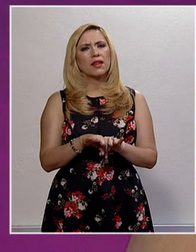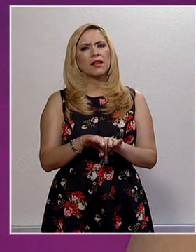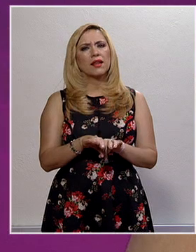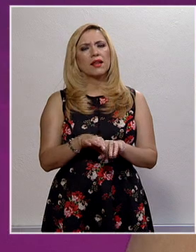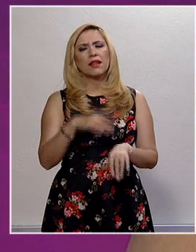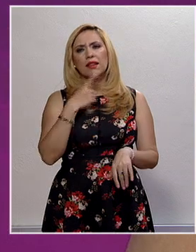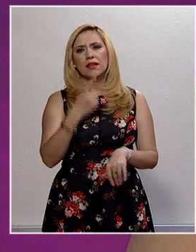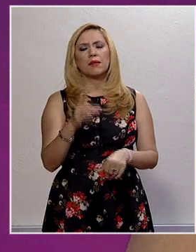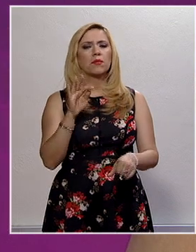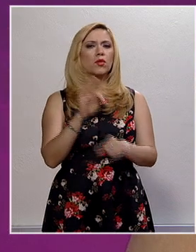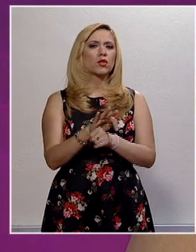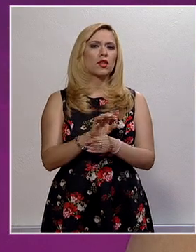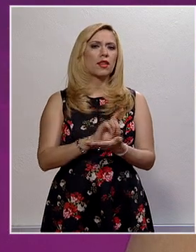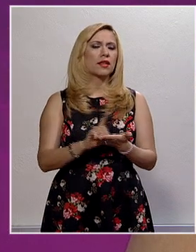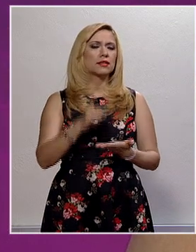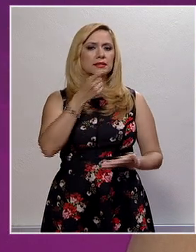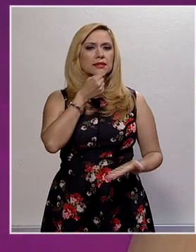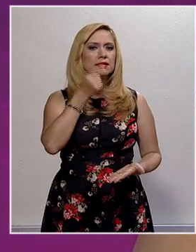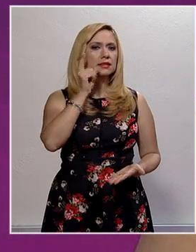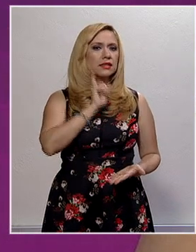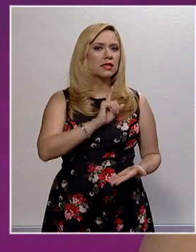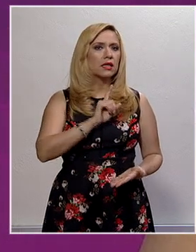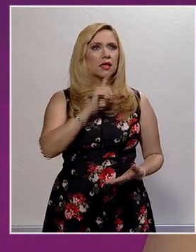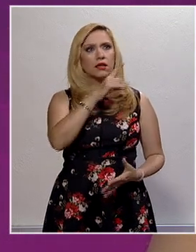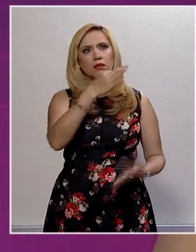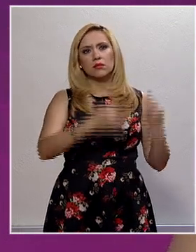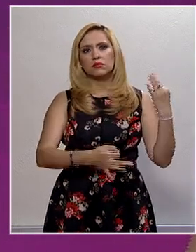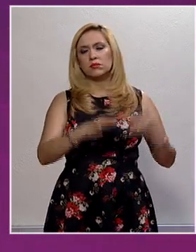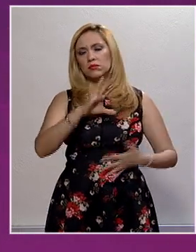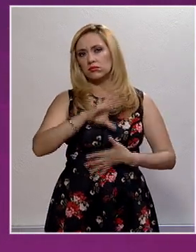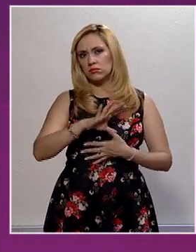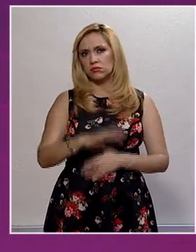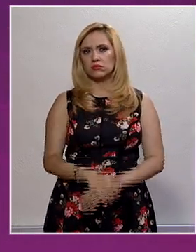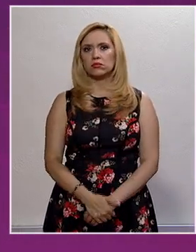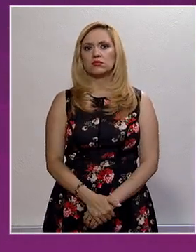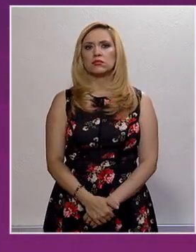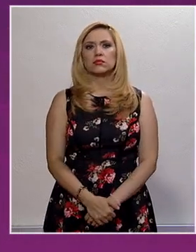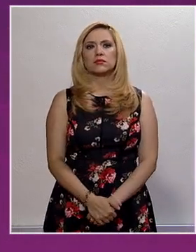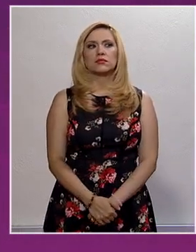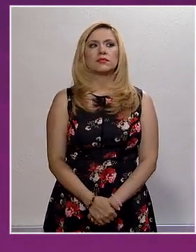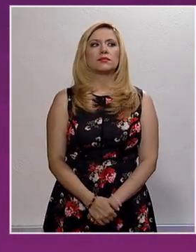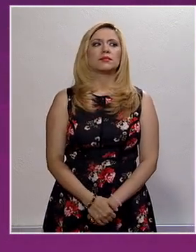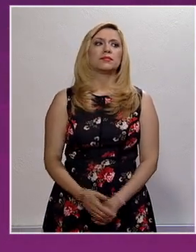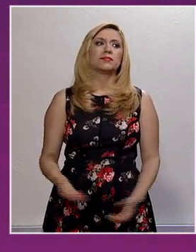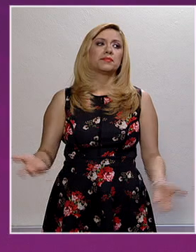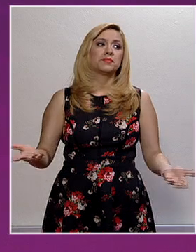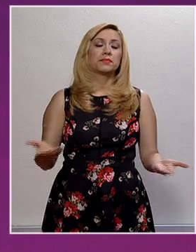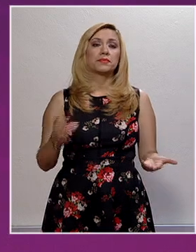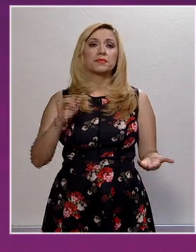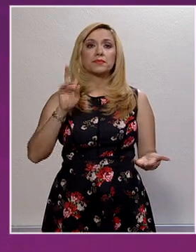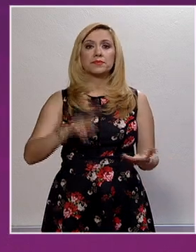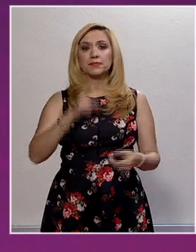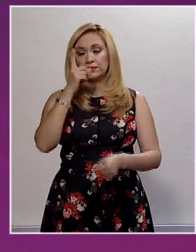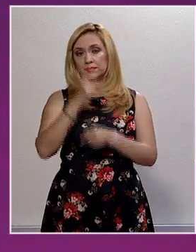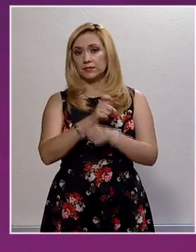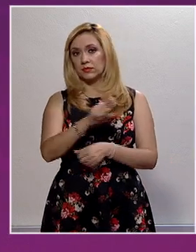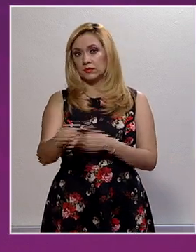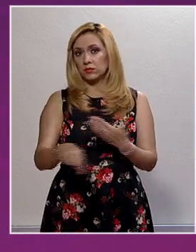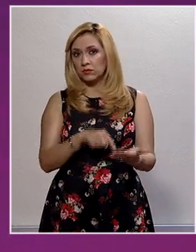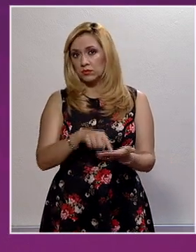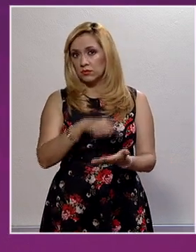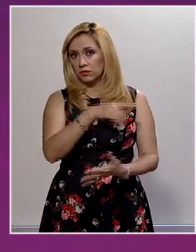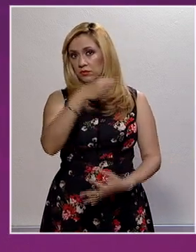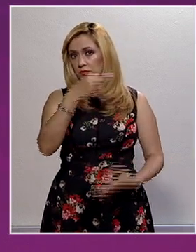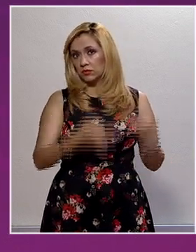la protección de los derechos de las niñas por parte de la Corte Interamericana? Sí, pues en primer lugar, la